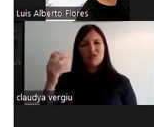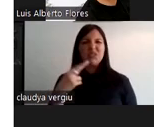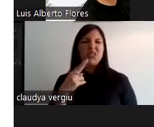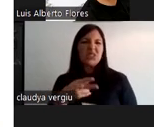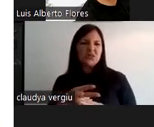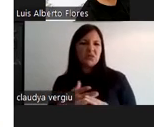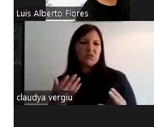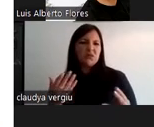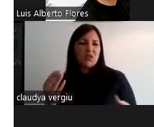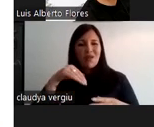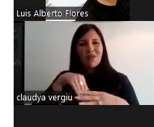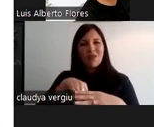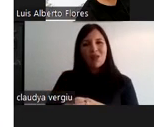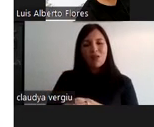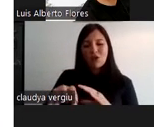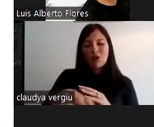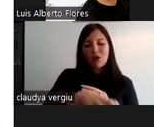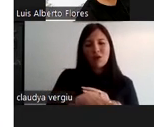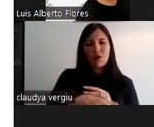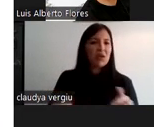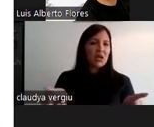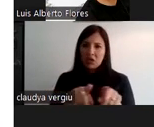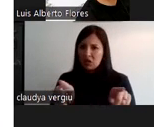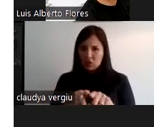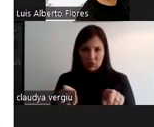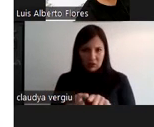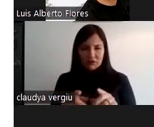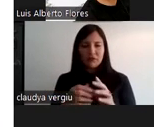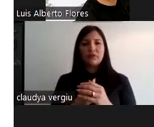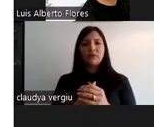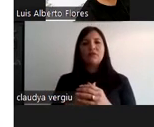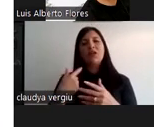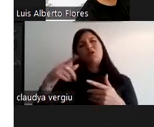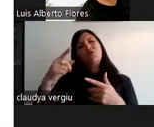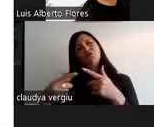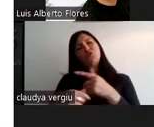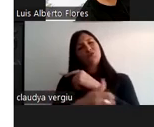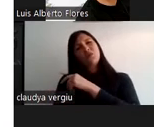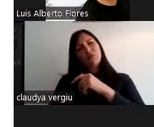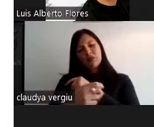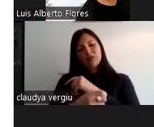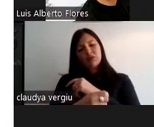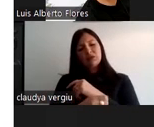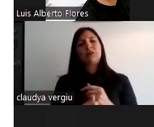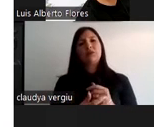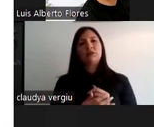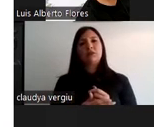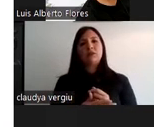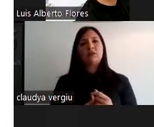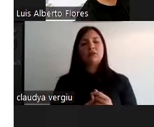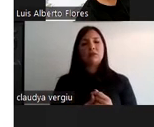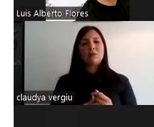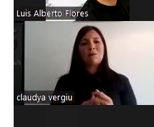o dentro de nuestra región se va a mantener como no solo en nuestro país sino como en muchos países como les mencioné es un